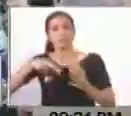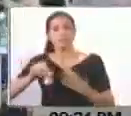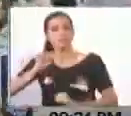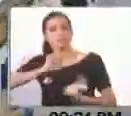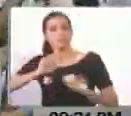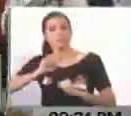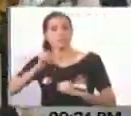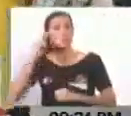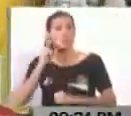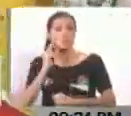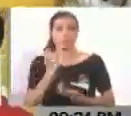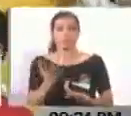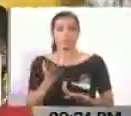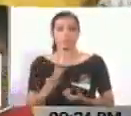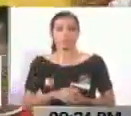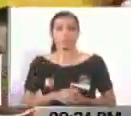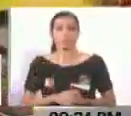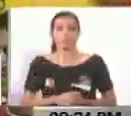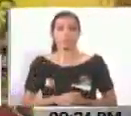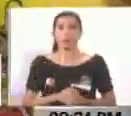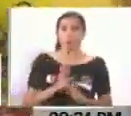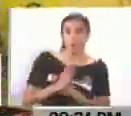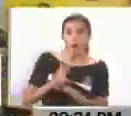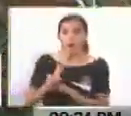bolivariana. No estamos jugando.